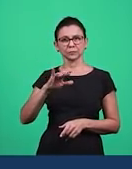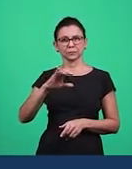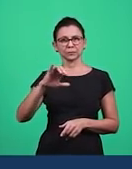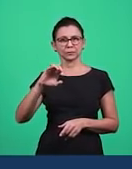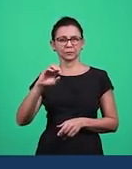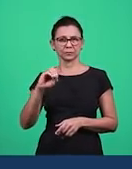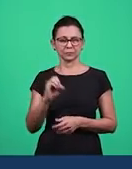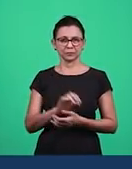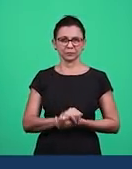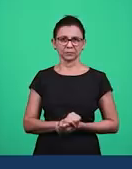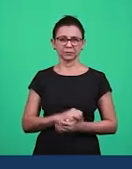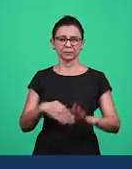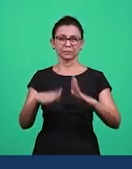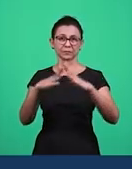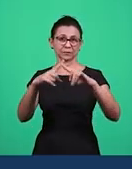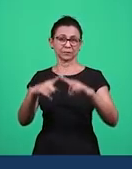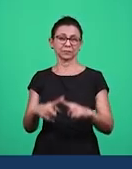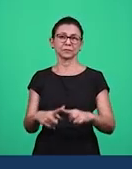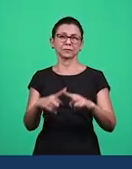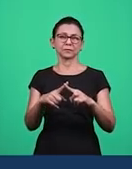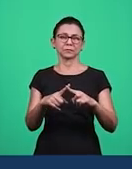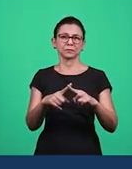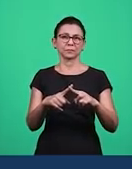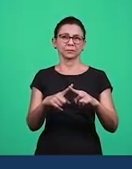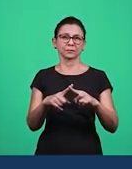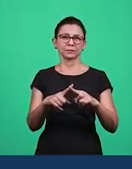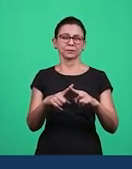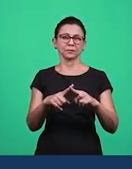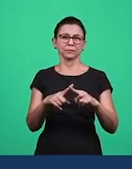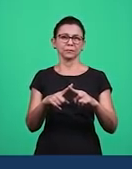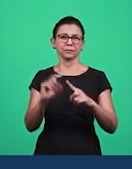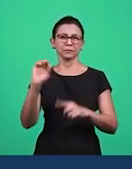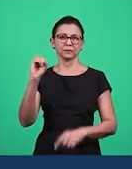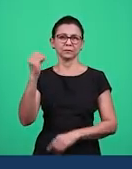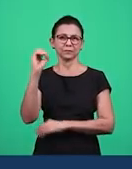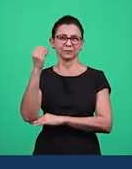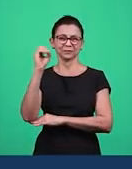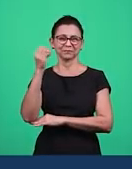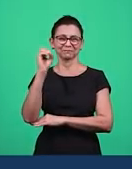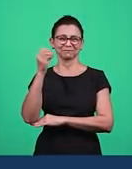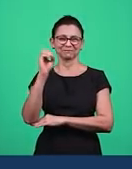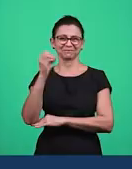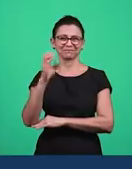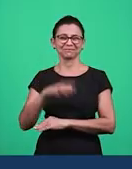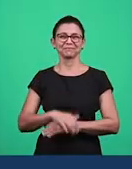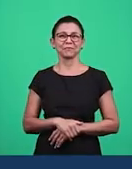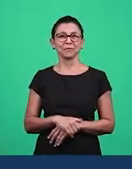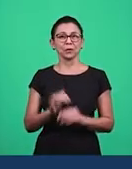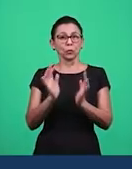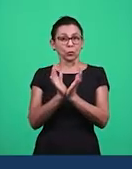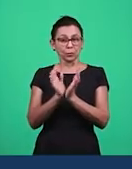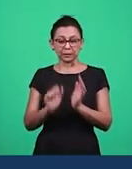A los hermanos de la iglesia São José en la ciudad de Ijuí, Río Grande do Sur. Un abrazo a los niños intermedios